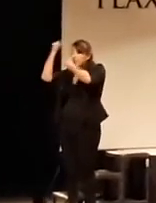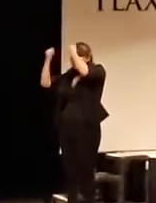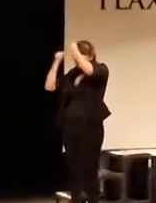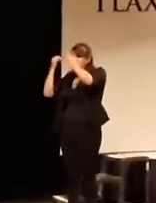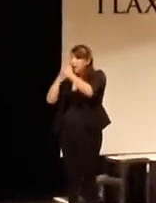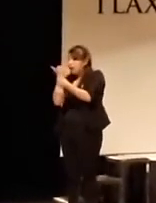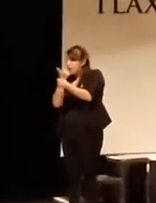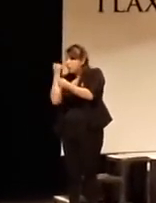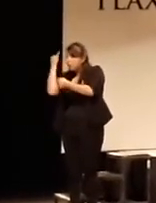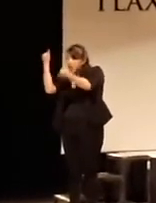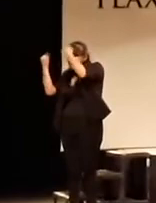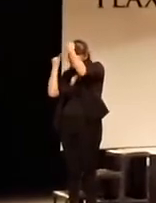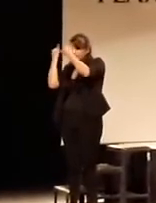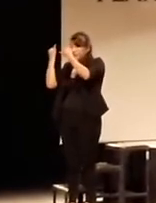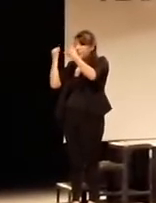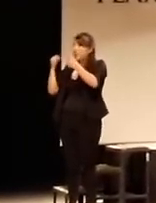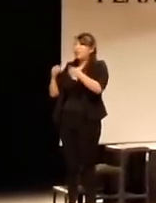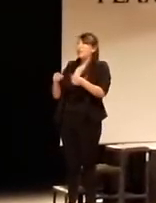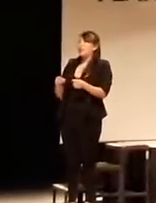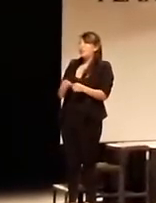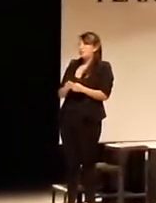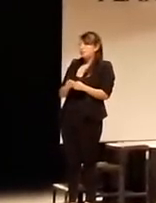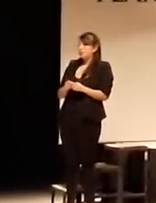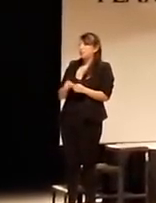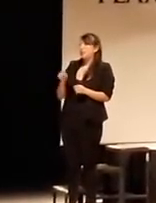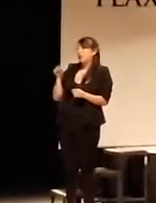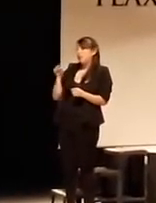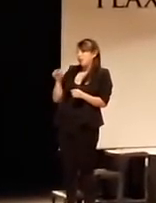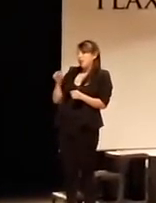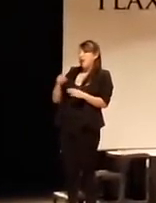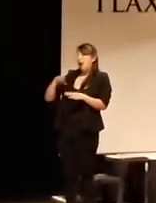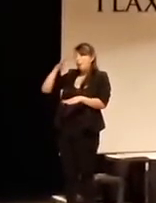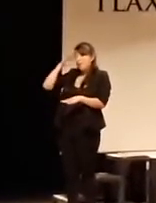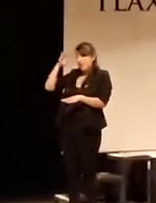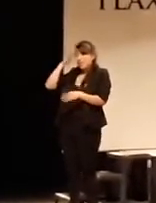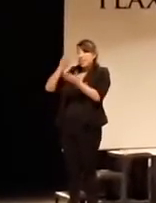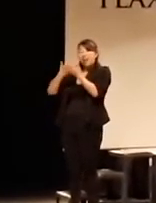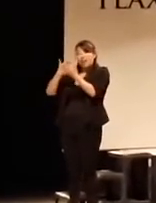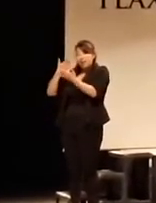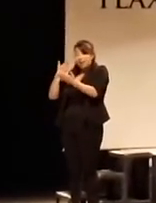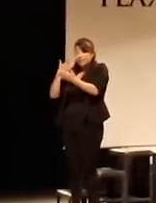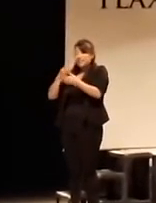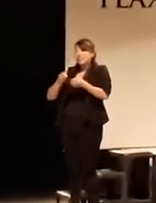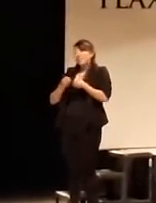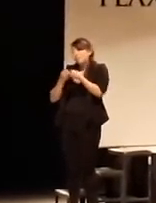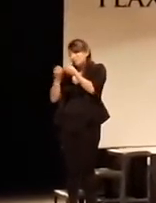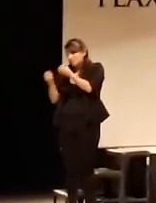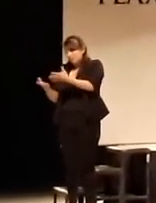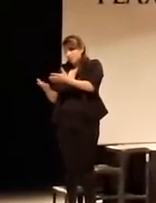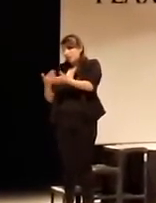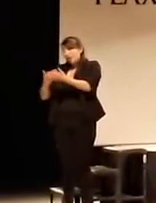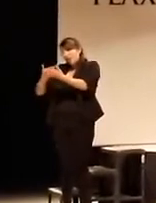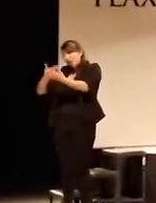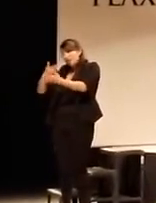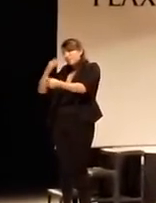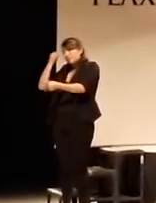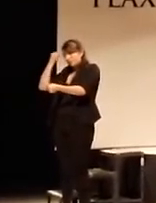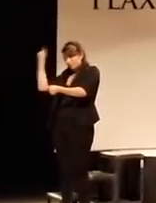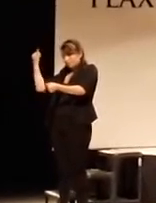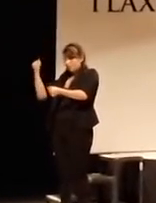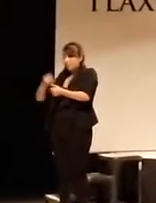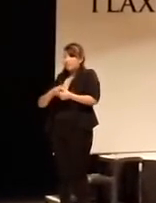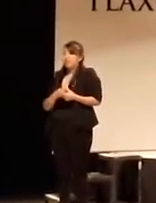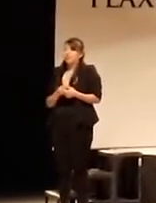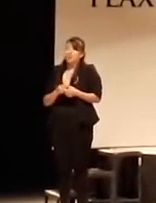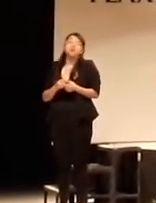formas economicistas y tecnocráticas ya han sido pensadas y aplicadas, han probado buena parte de sus